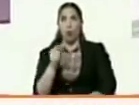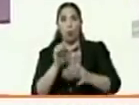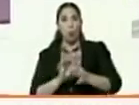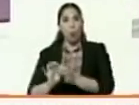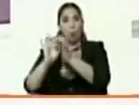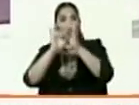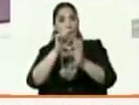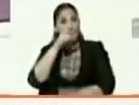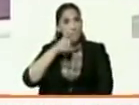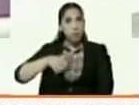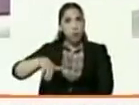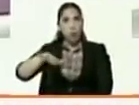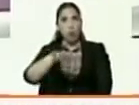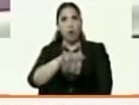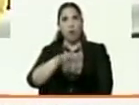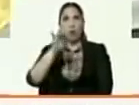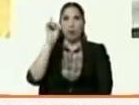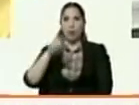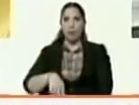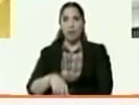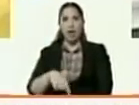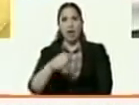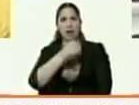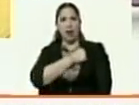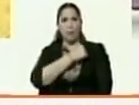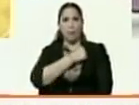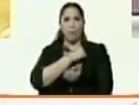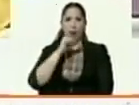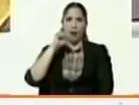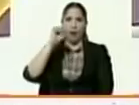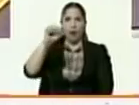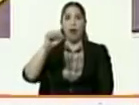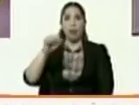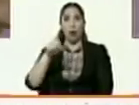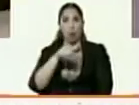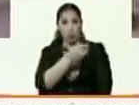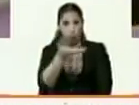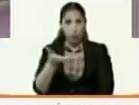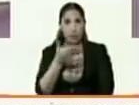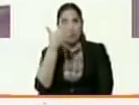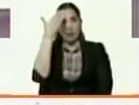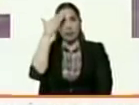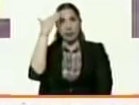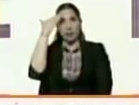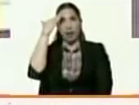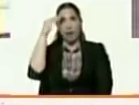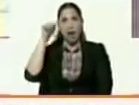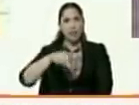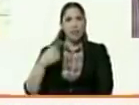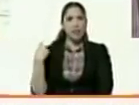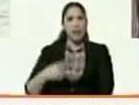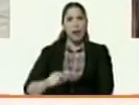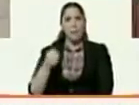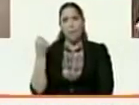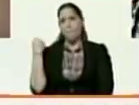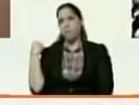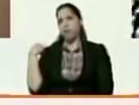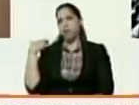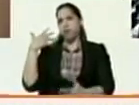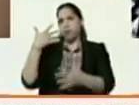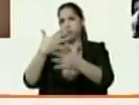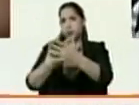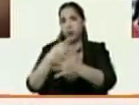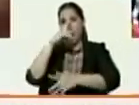pueblo. Y además de eso, camarada, como usted lo sabe, aquí tenemos varios años de